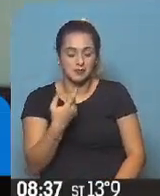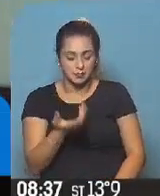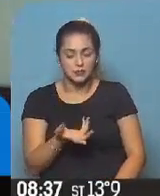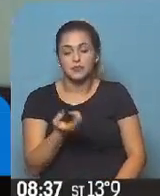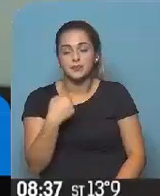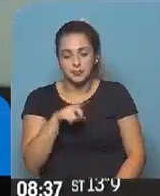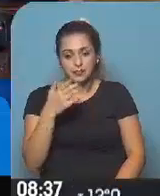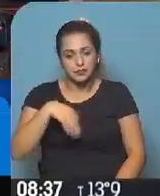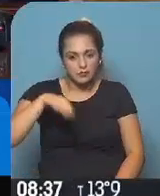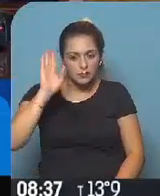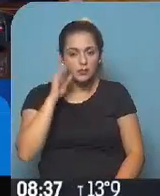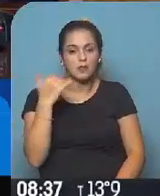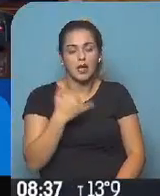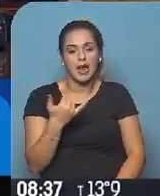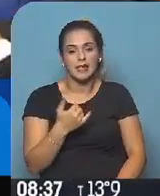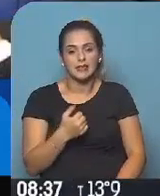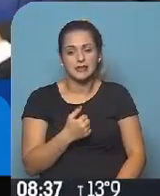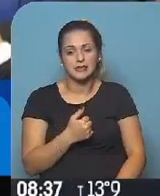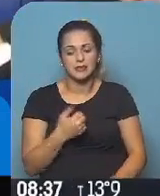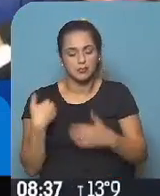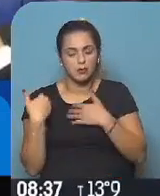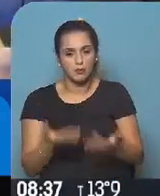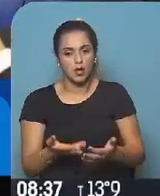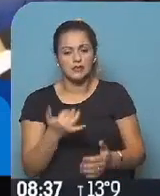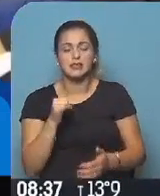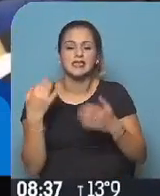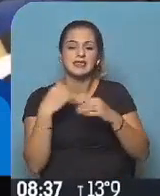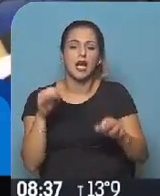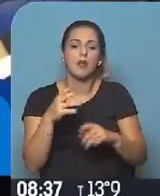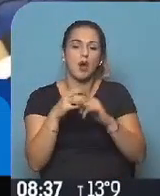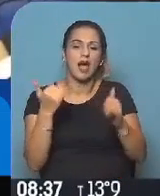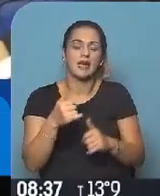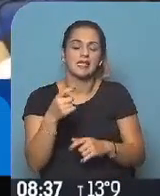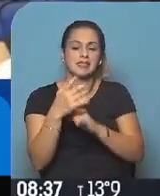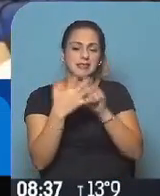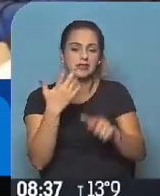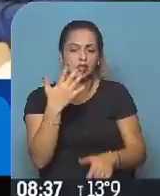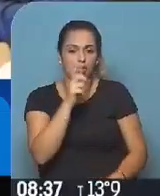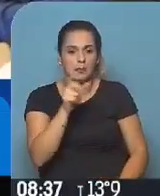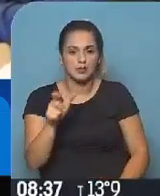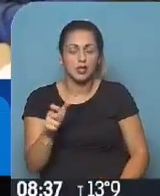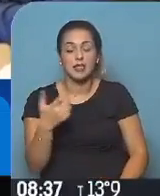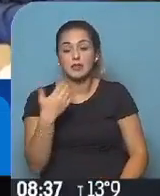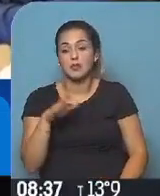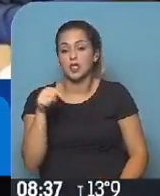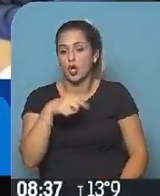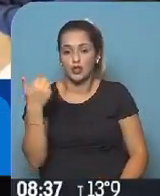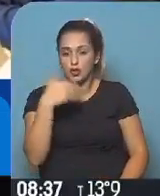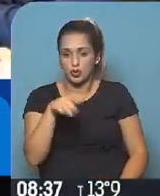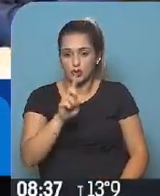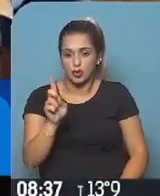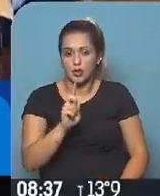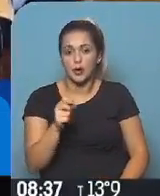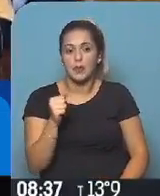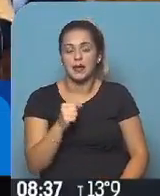hay mayoritariamente está disposición salvo 5 que probablemente hoy no vengan al